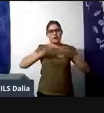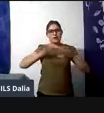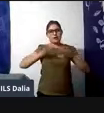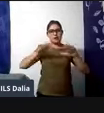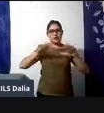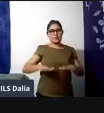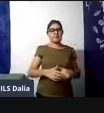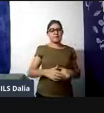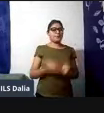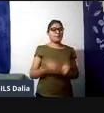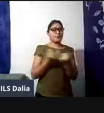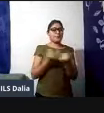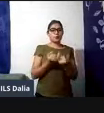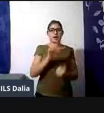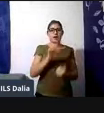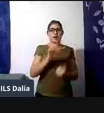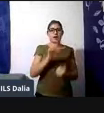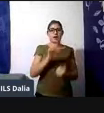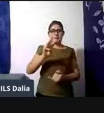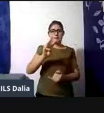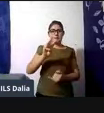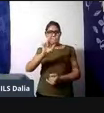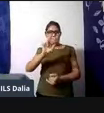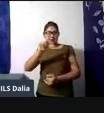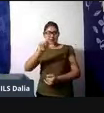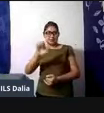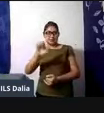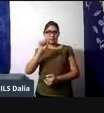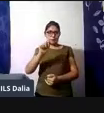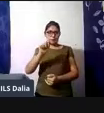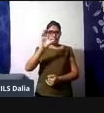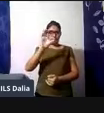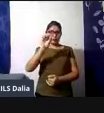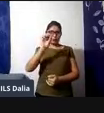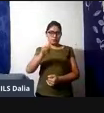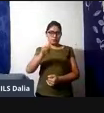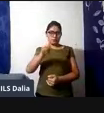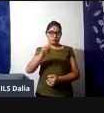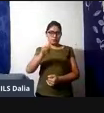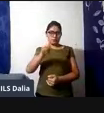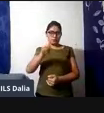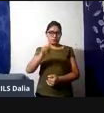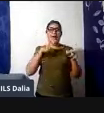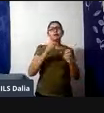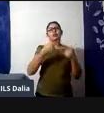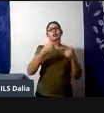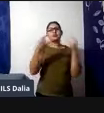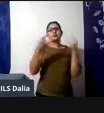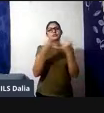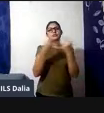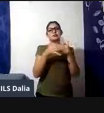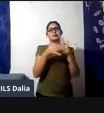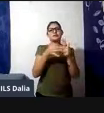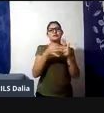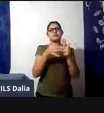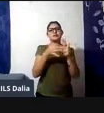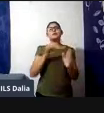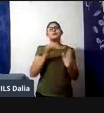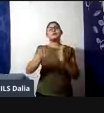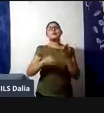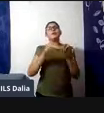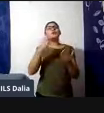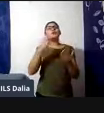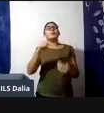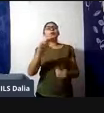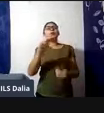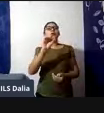www.trixiavalle.com, que son los cuentos de Romina. Romina y el COVID-19, Romina y la cuarentena y Romina y las buenas acciones. Porque